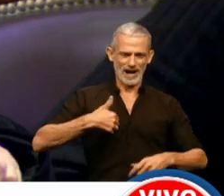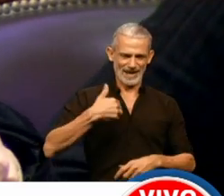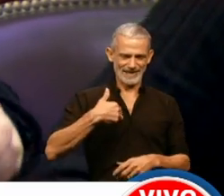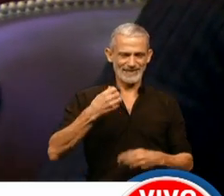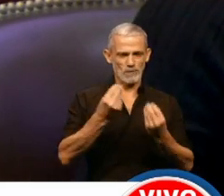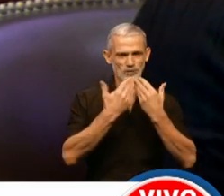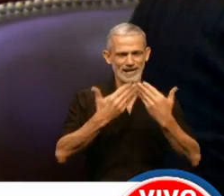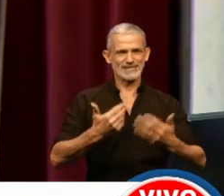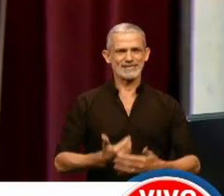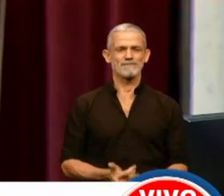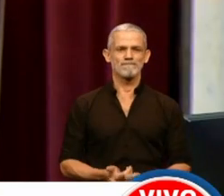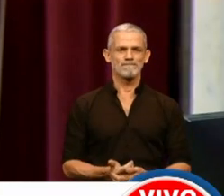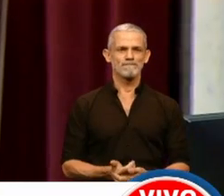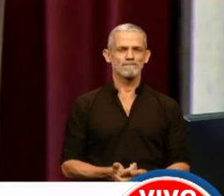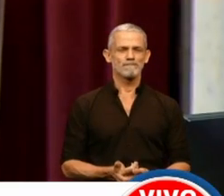gracias